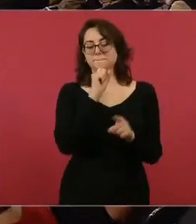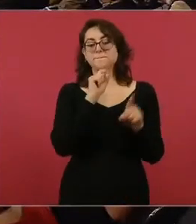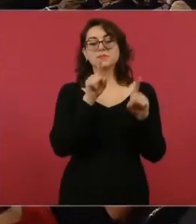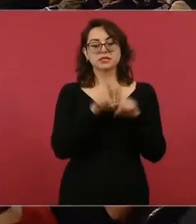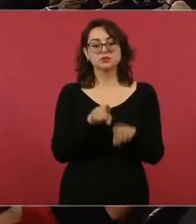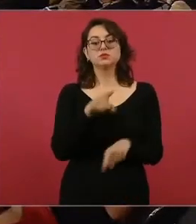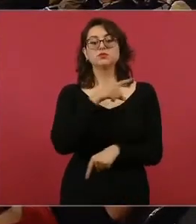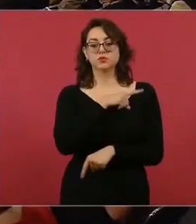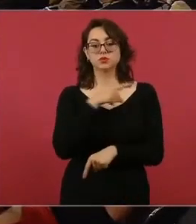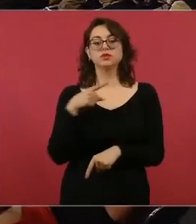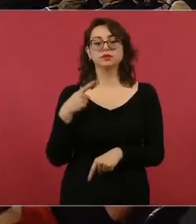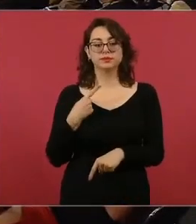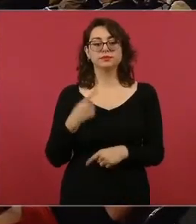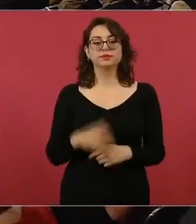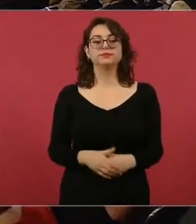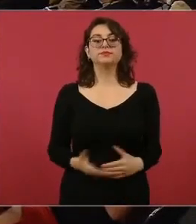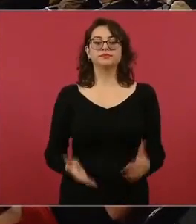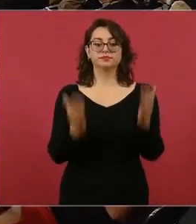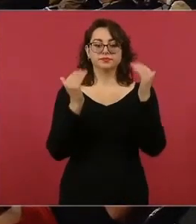Adelante.